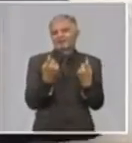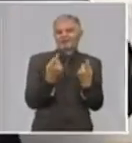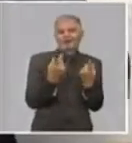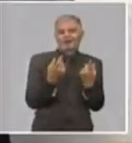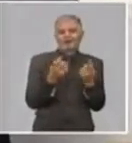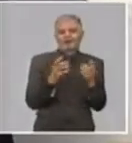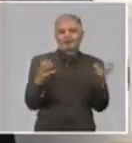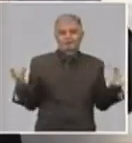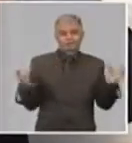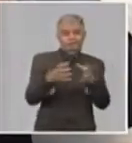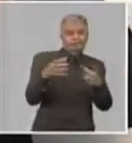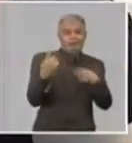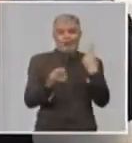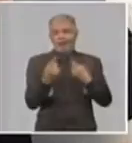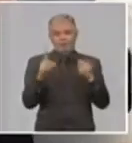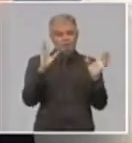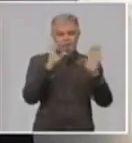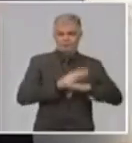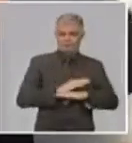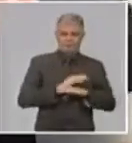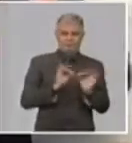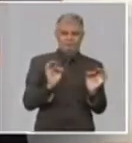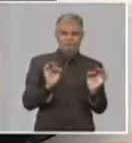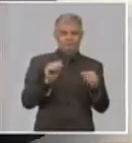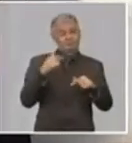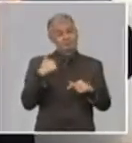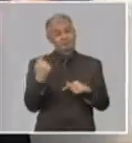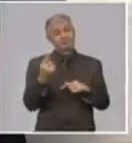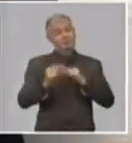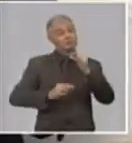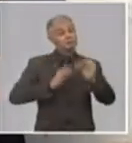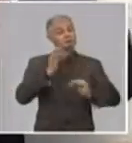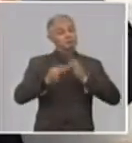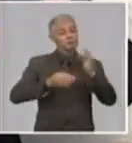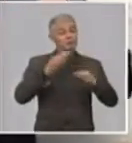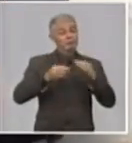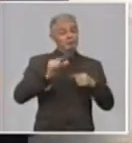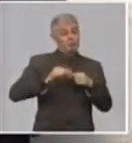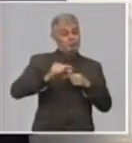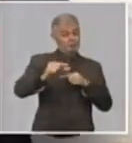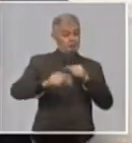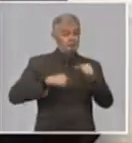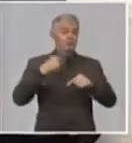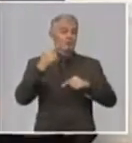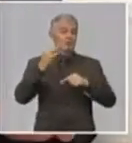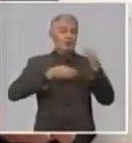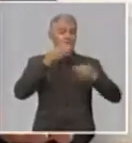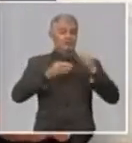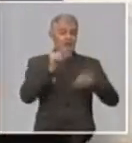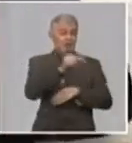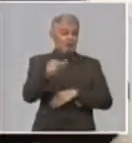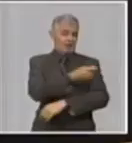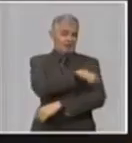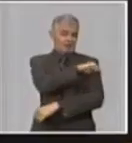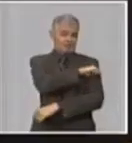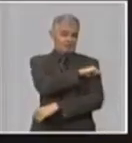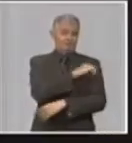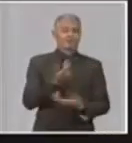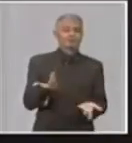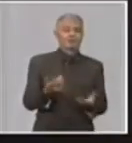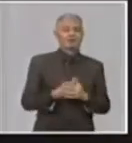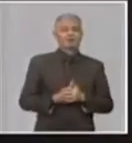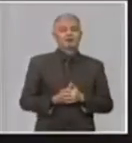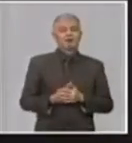toques finales y oportunamente se le explicará a la población qué es lo que queremos hacer y cómo es lo que queremos hacer. Decides aprovechar, doctor